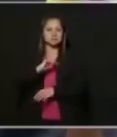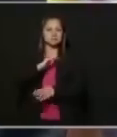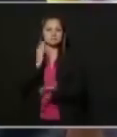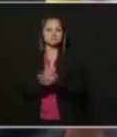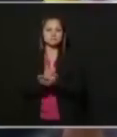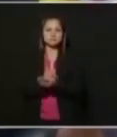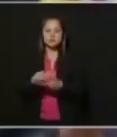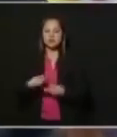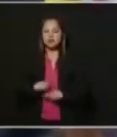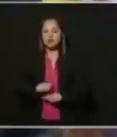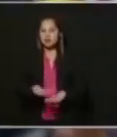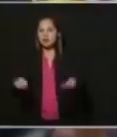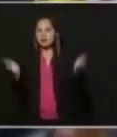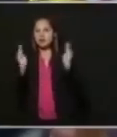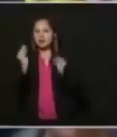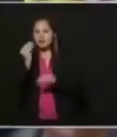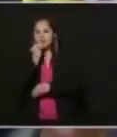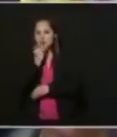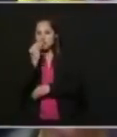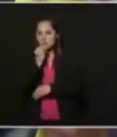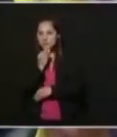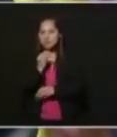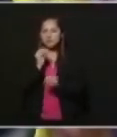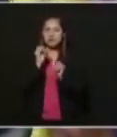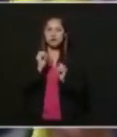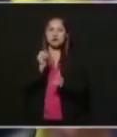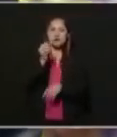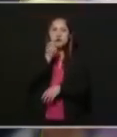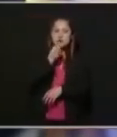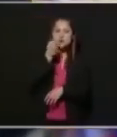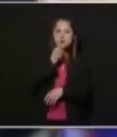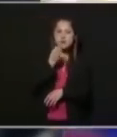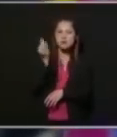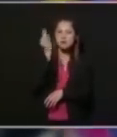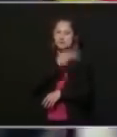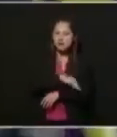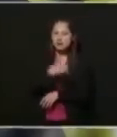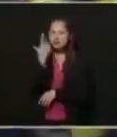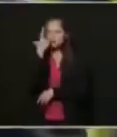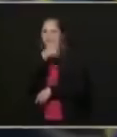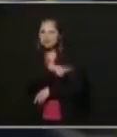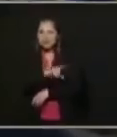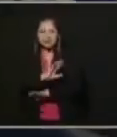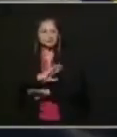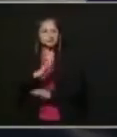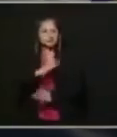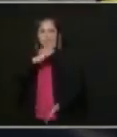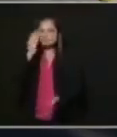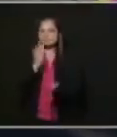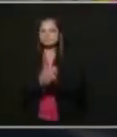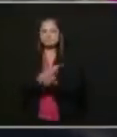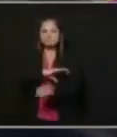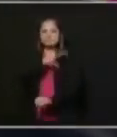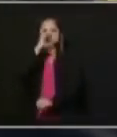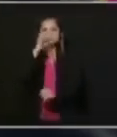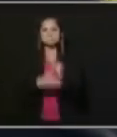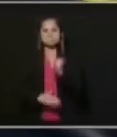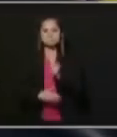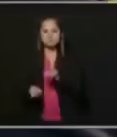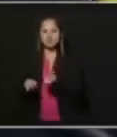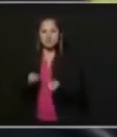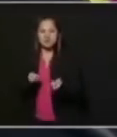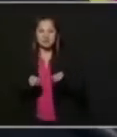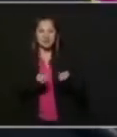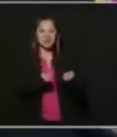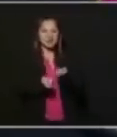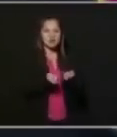despensas, el frijol con gorgojo, se termina con toda esa manipulación